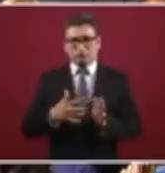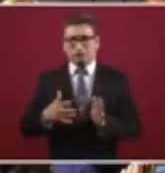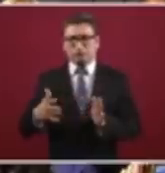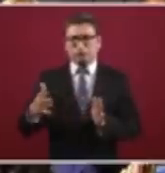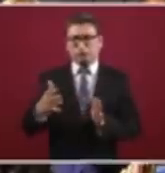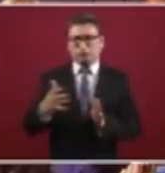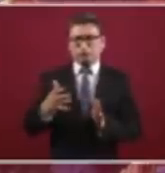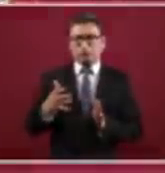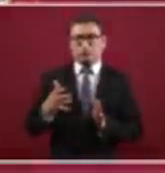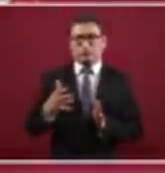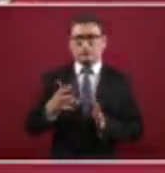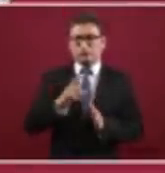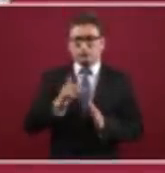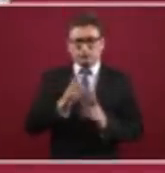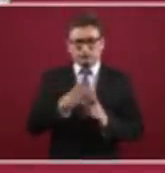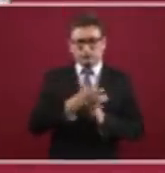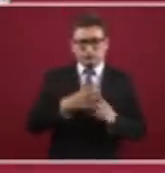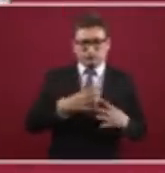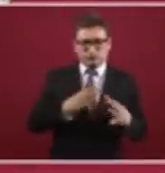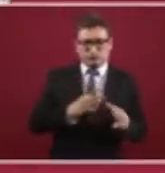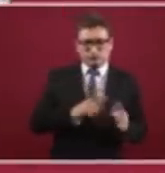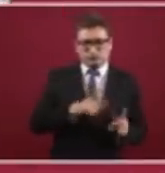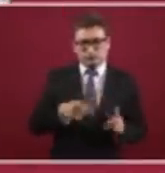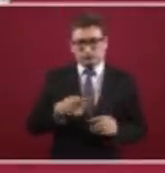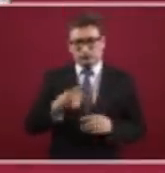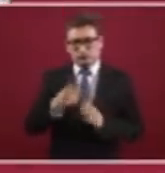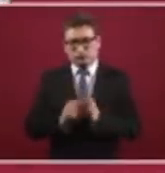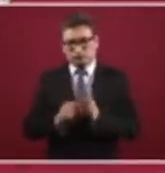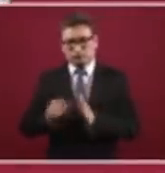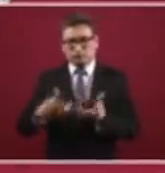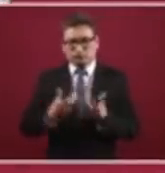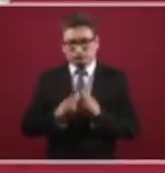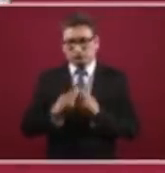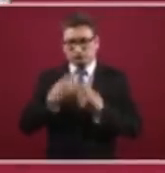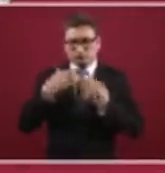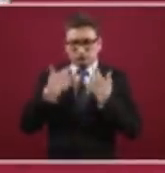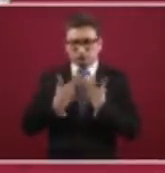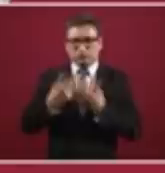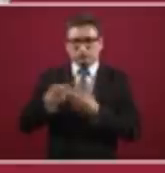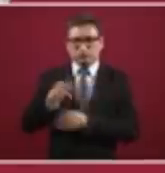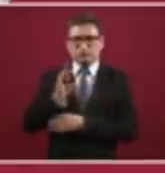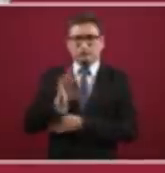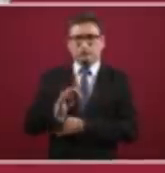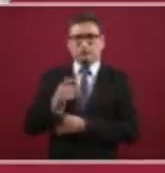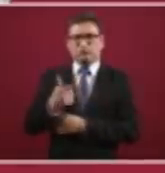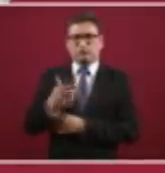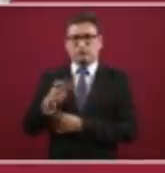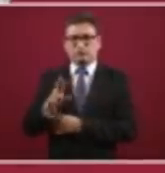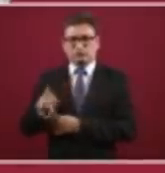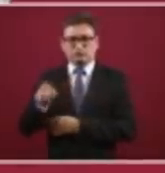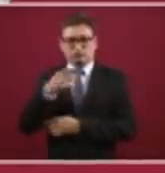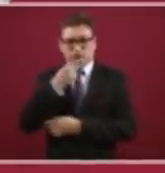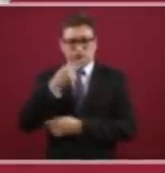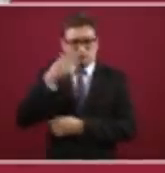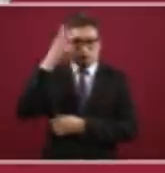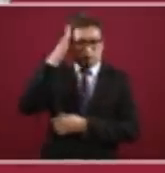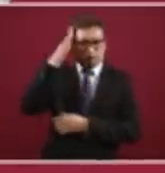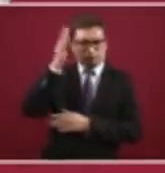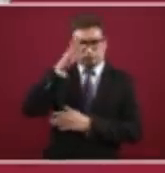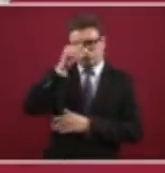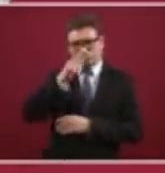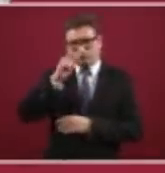menos de un mes instalada la comisión en el acuerdo fundamental con el fiscal general de la república no fue solamente